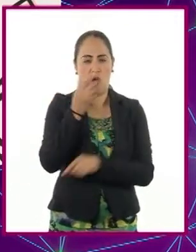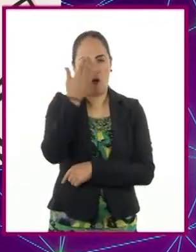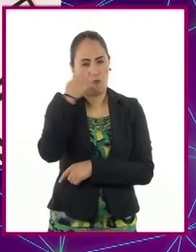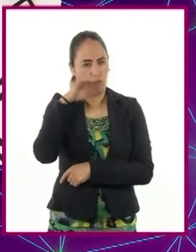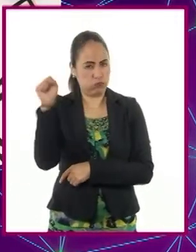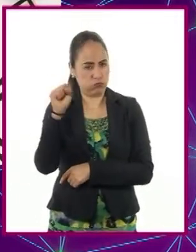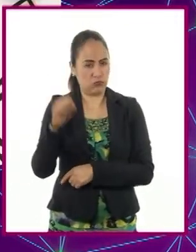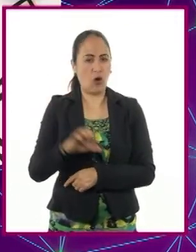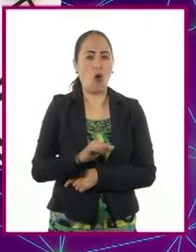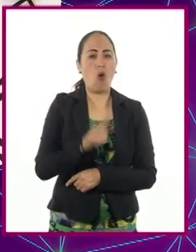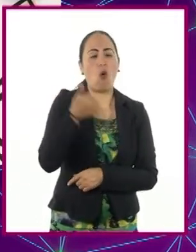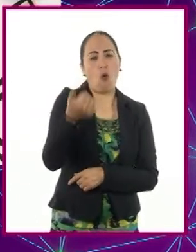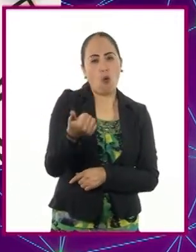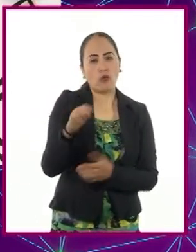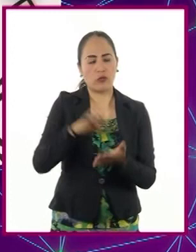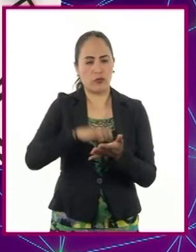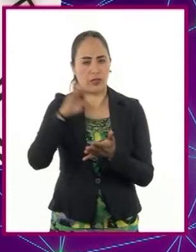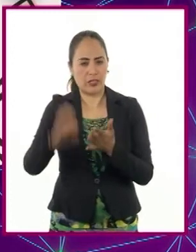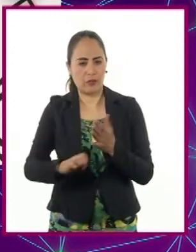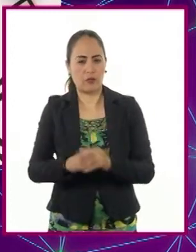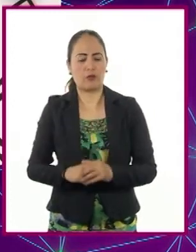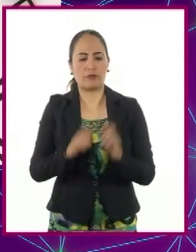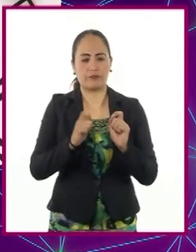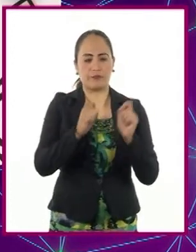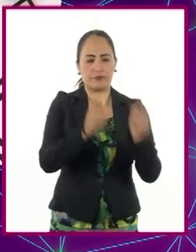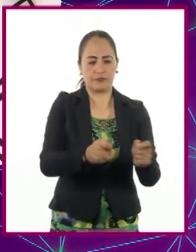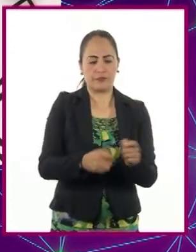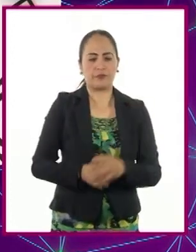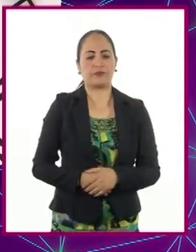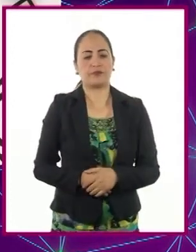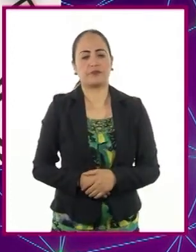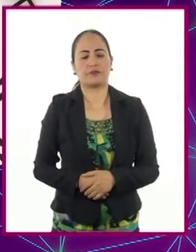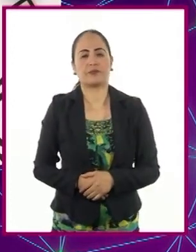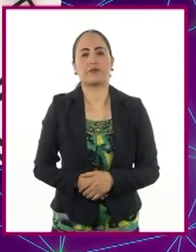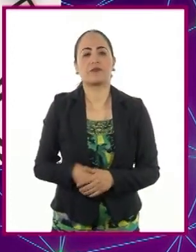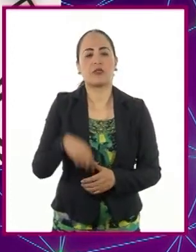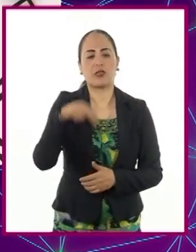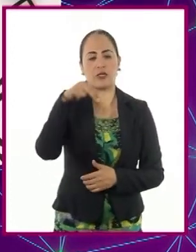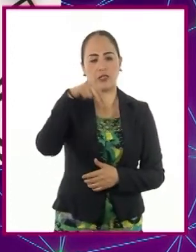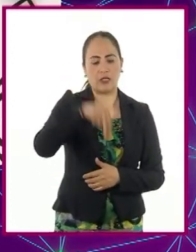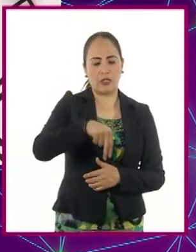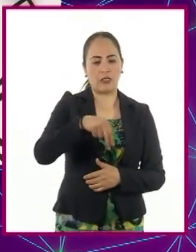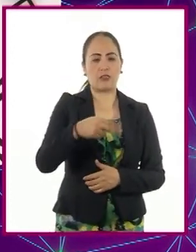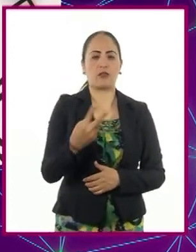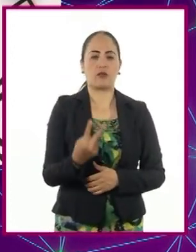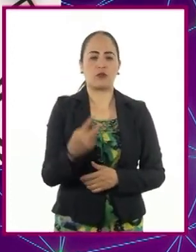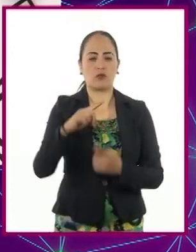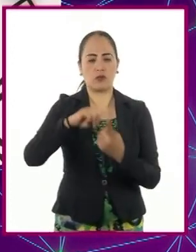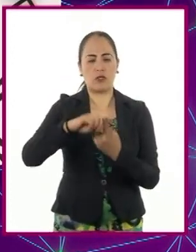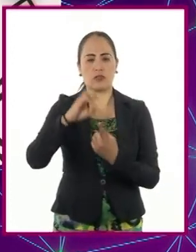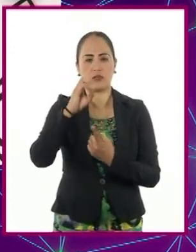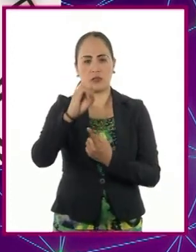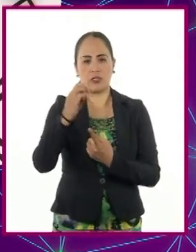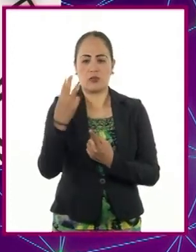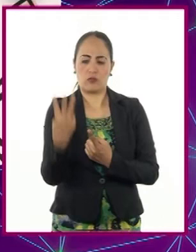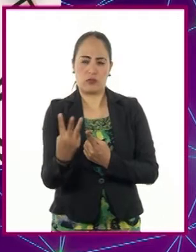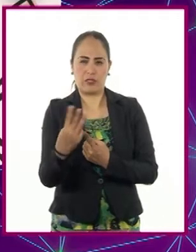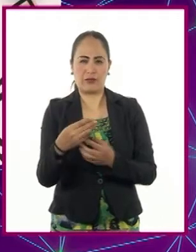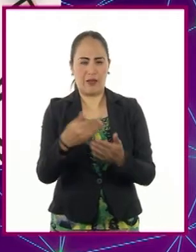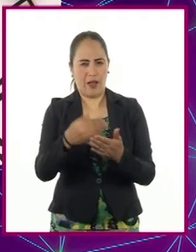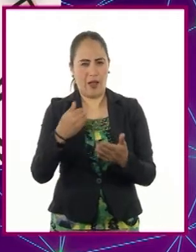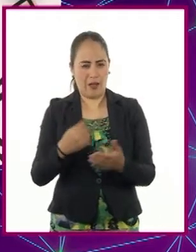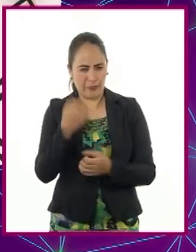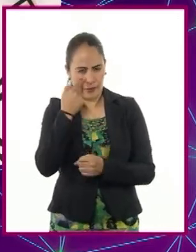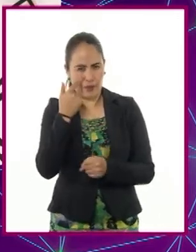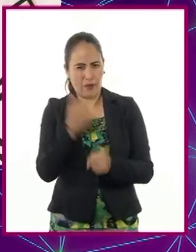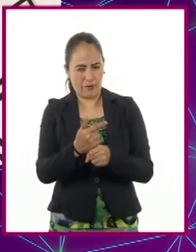ejemplo. Asignemos los números de oxidación del trióxido de dinitrógeno, pero antes observemos la cantidad de electrones que posee